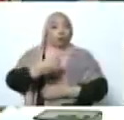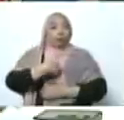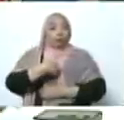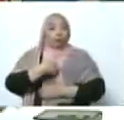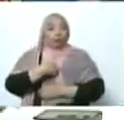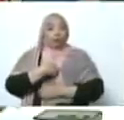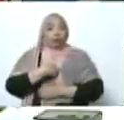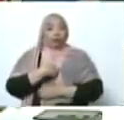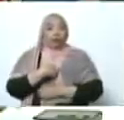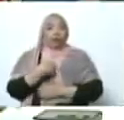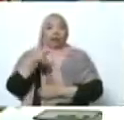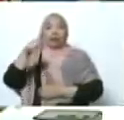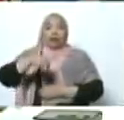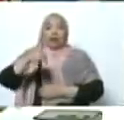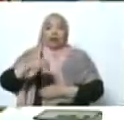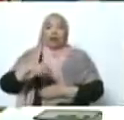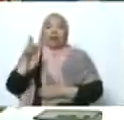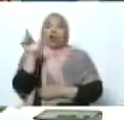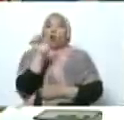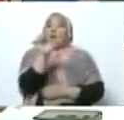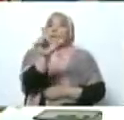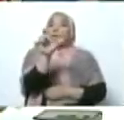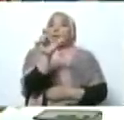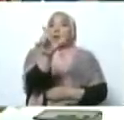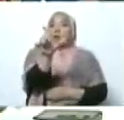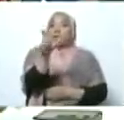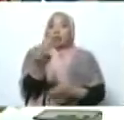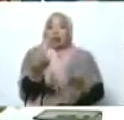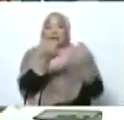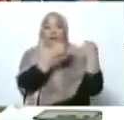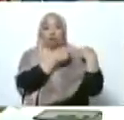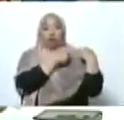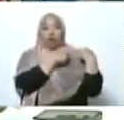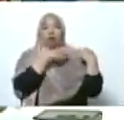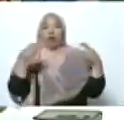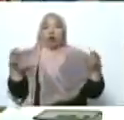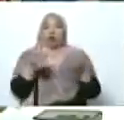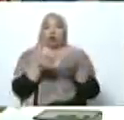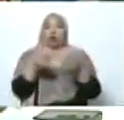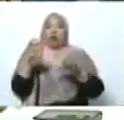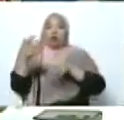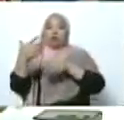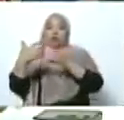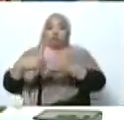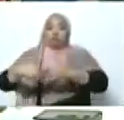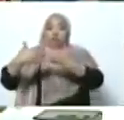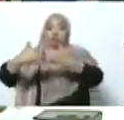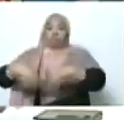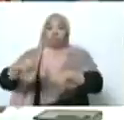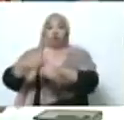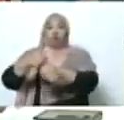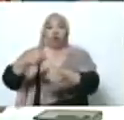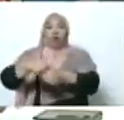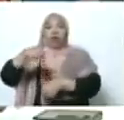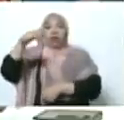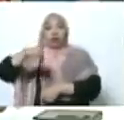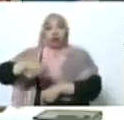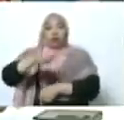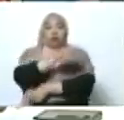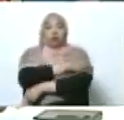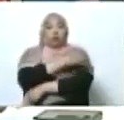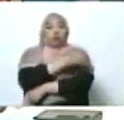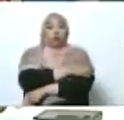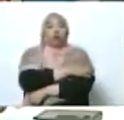Y básicamente este partido es uno de los responsables de la destrucción de Monómero. Este partido tiene